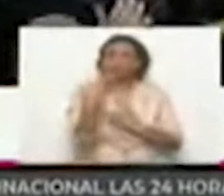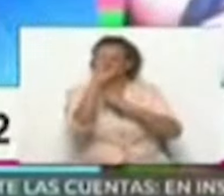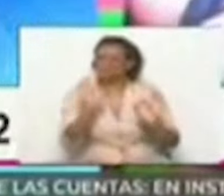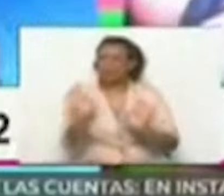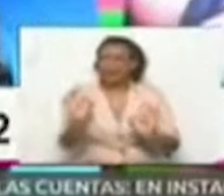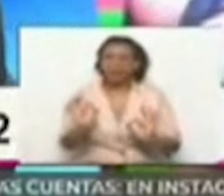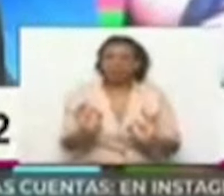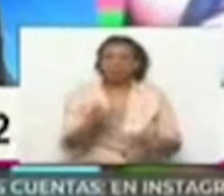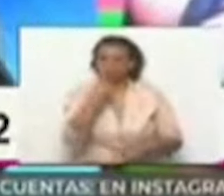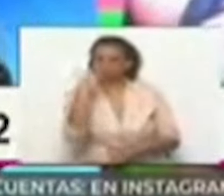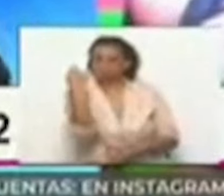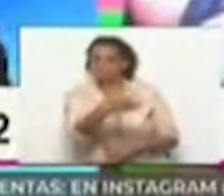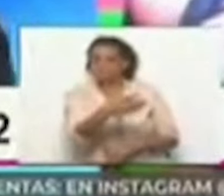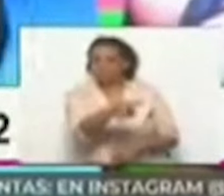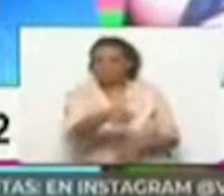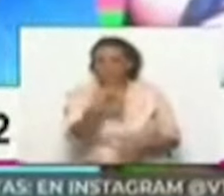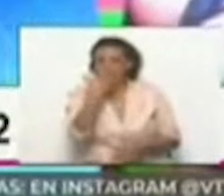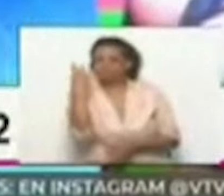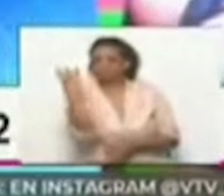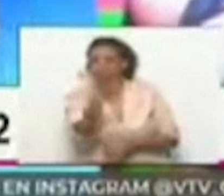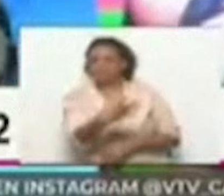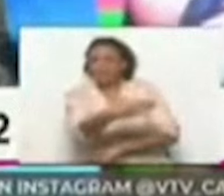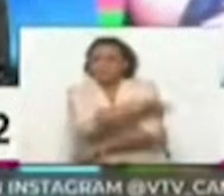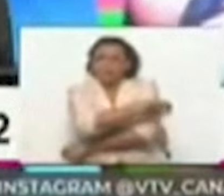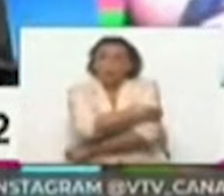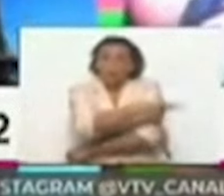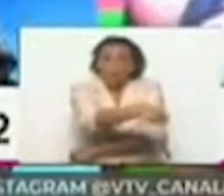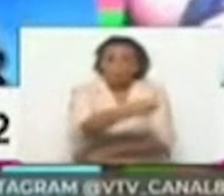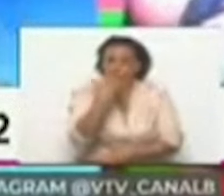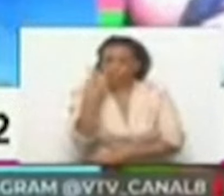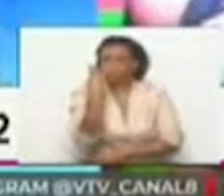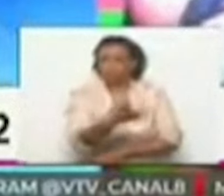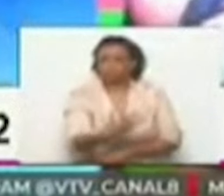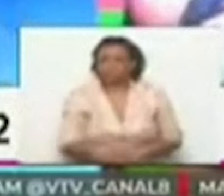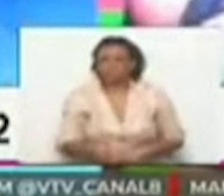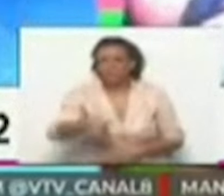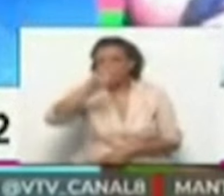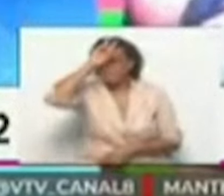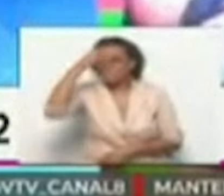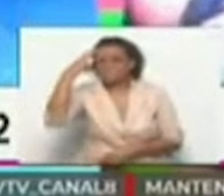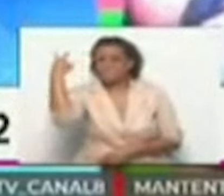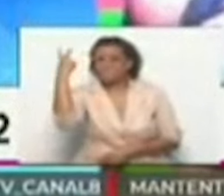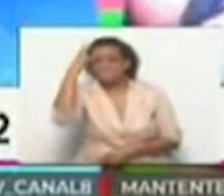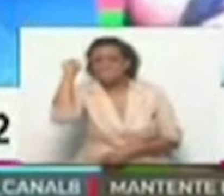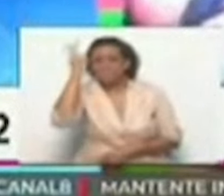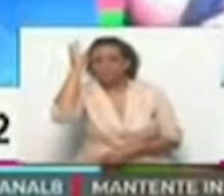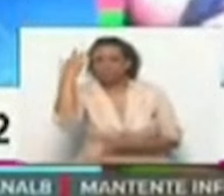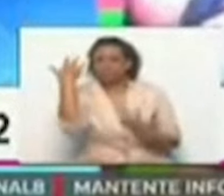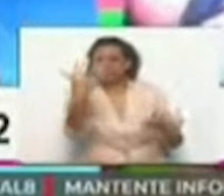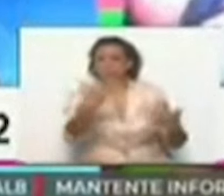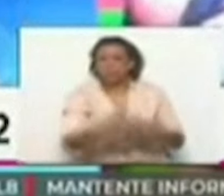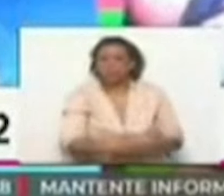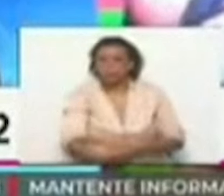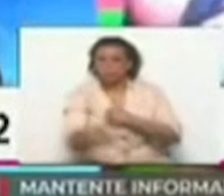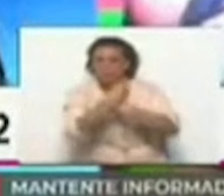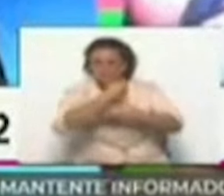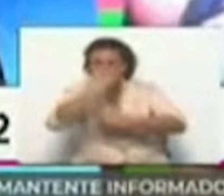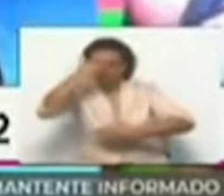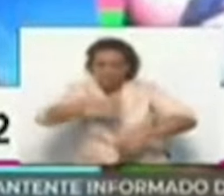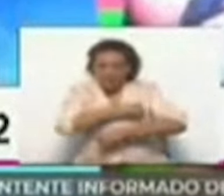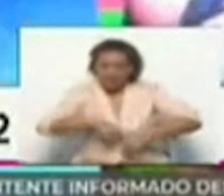sus llamados a la Fuerza Armada. Usted es un imbécil, se lo digo, es un imbécil. Ofende el honor